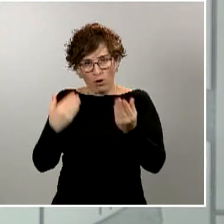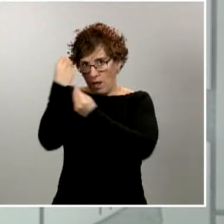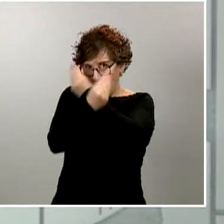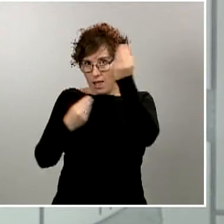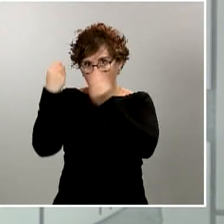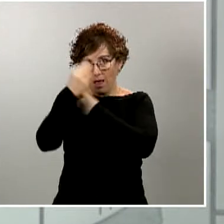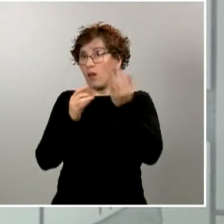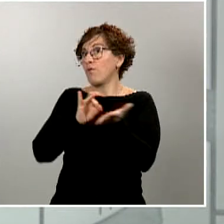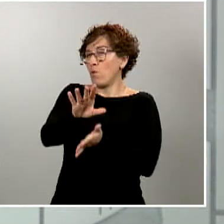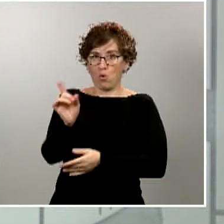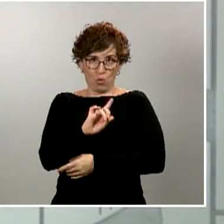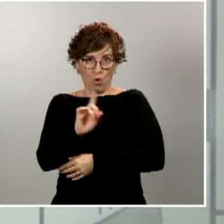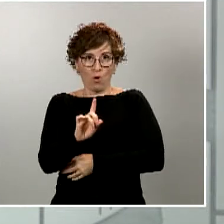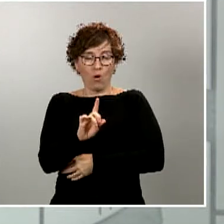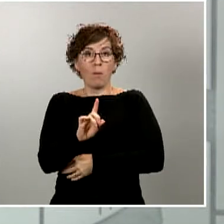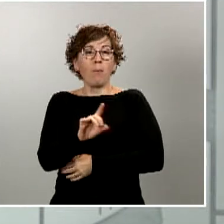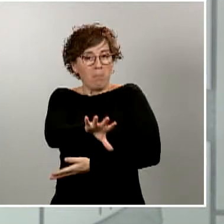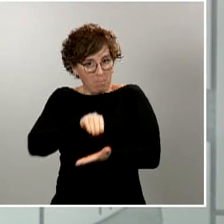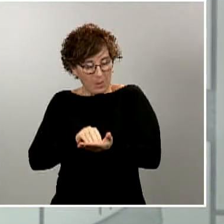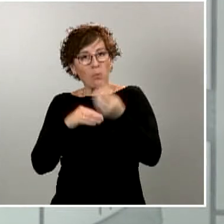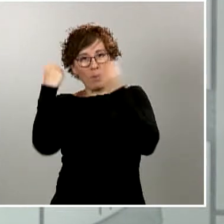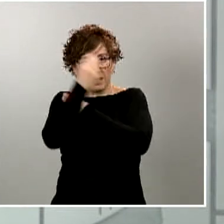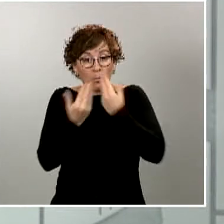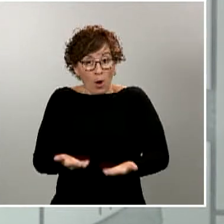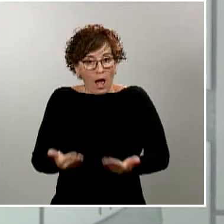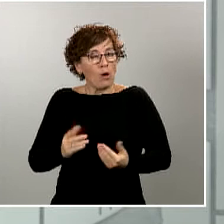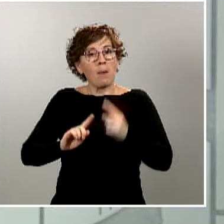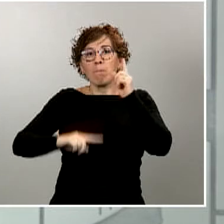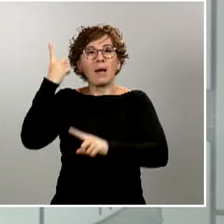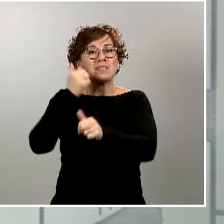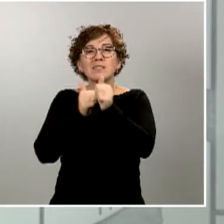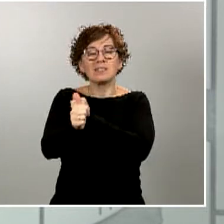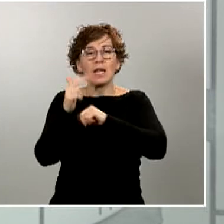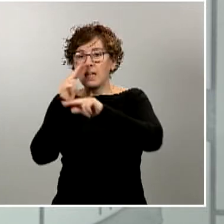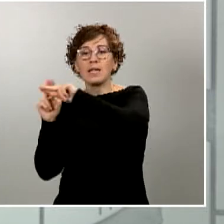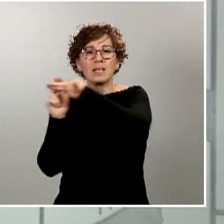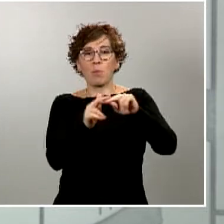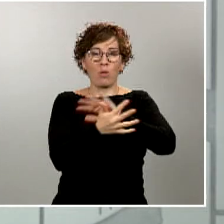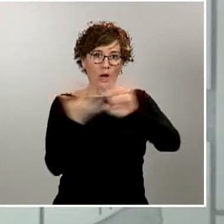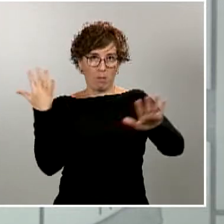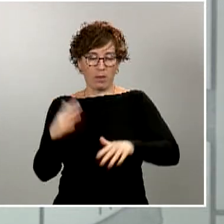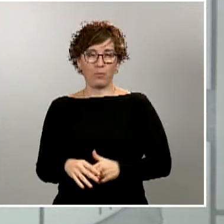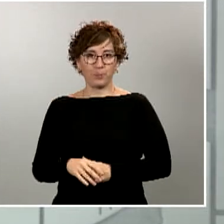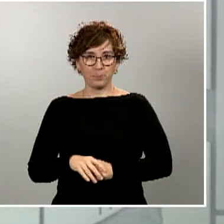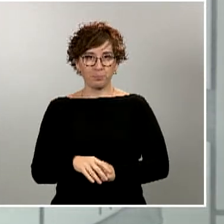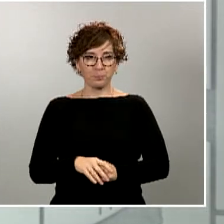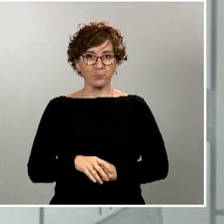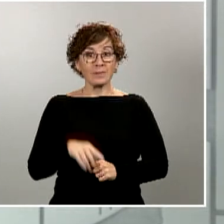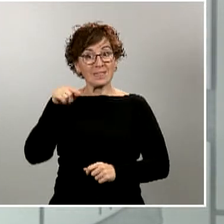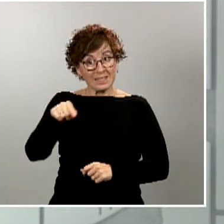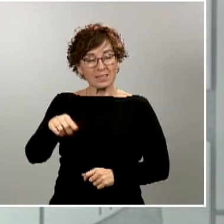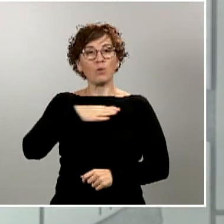usados para el cribado rápido en espacios de prevalencia alta. Y esto nos va a permitir aumentar entre un 40